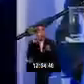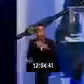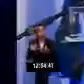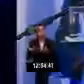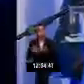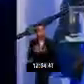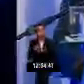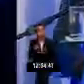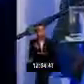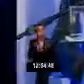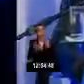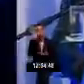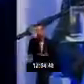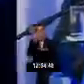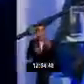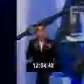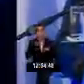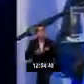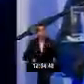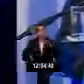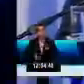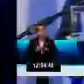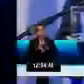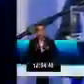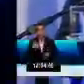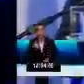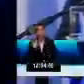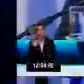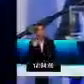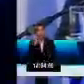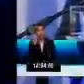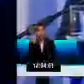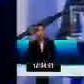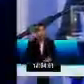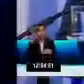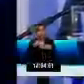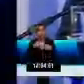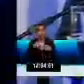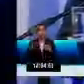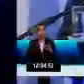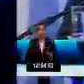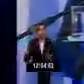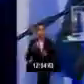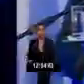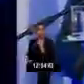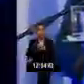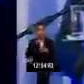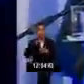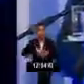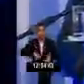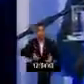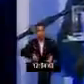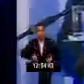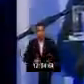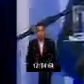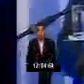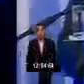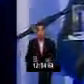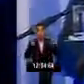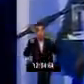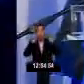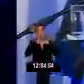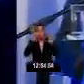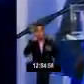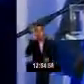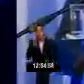coimas. Ya tenemos 18 millones de dólares recuperados productos de la corrupción. En el caso de